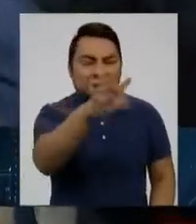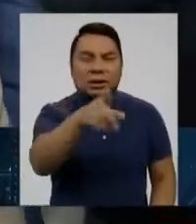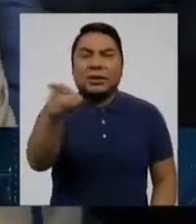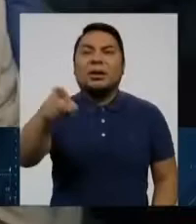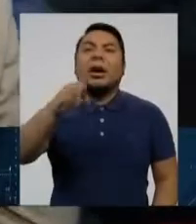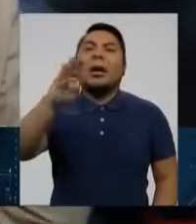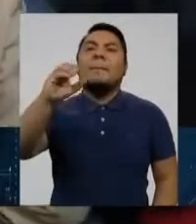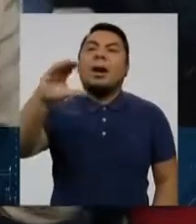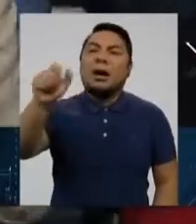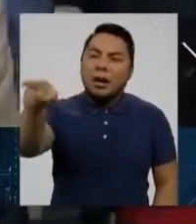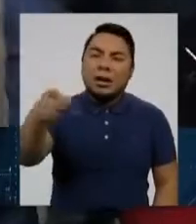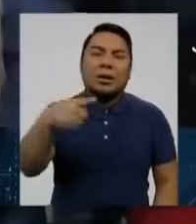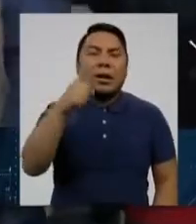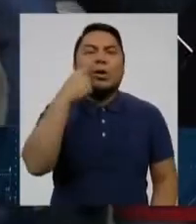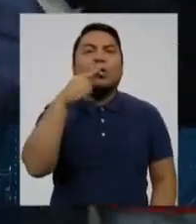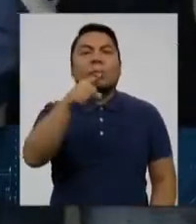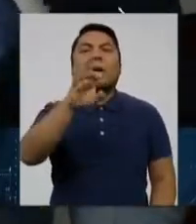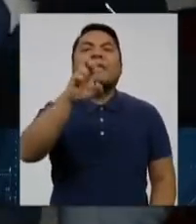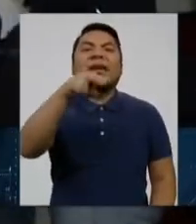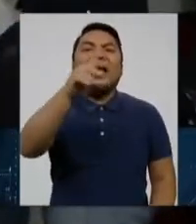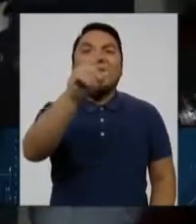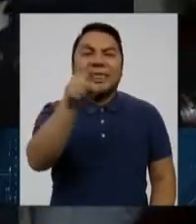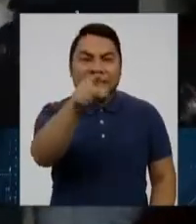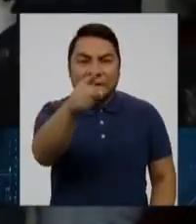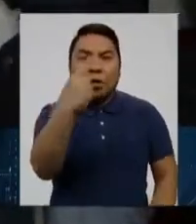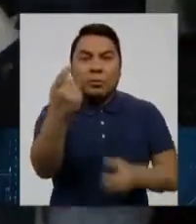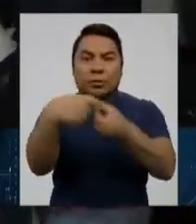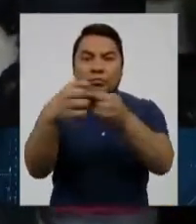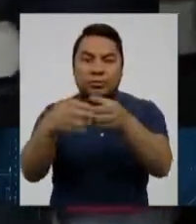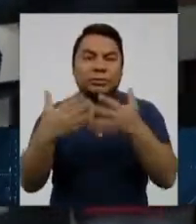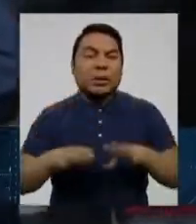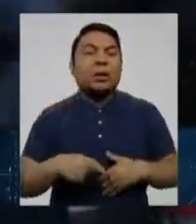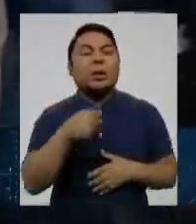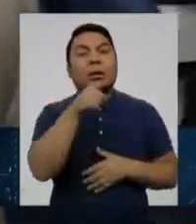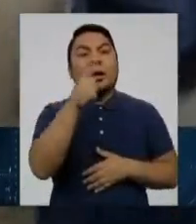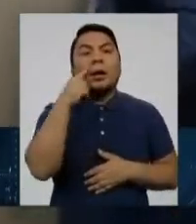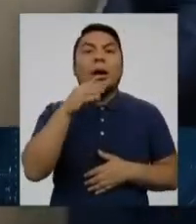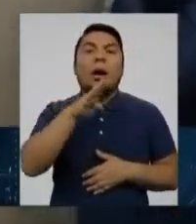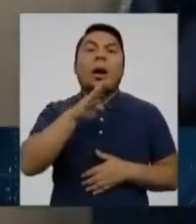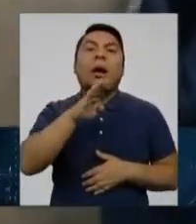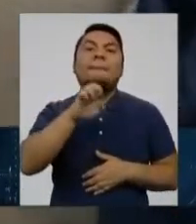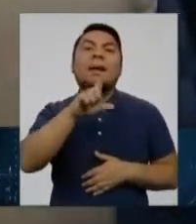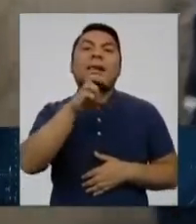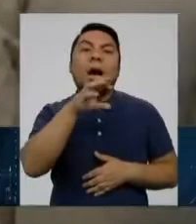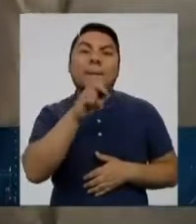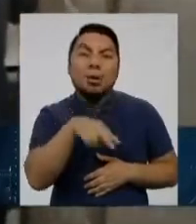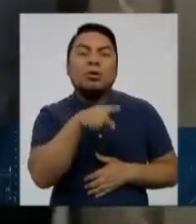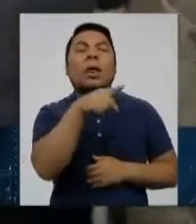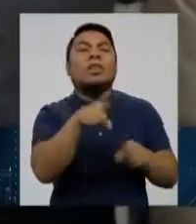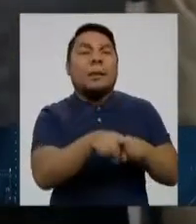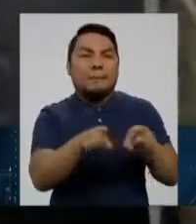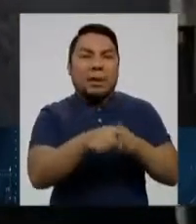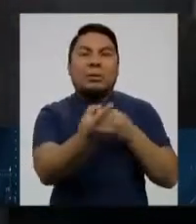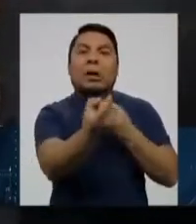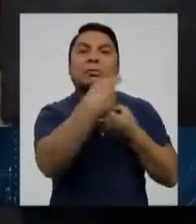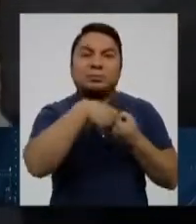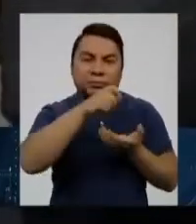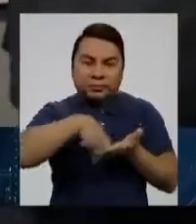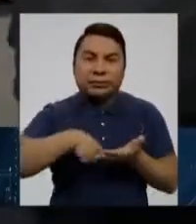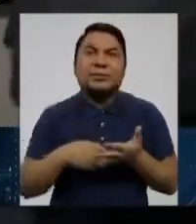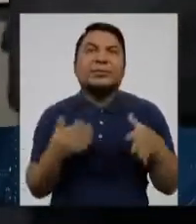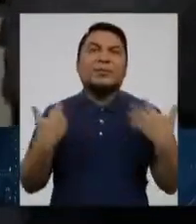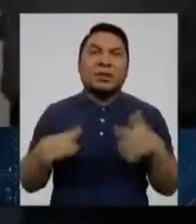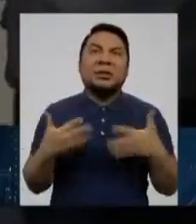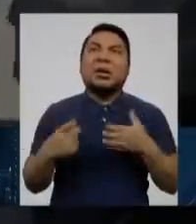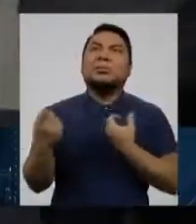Fernando Enrique Fernández, el propio Ricardo Belmont mandó a sus personeros. Y esto está